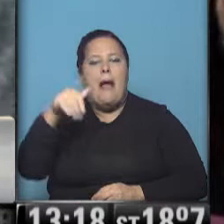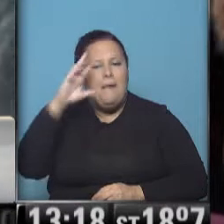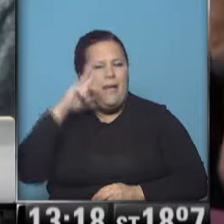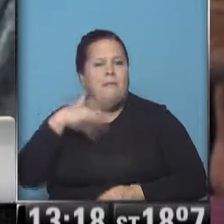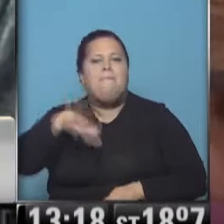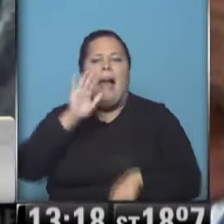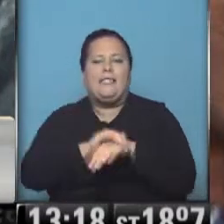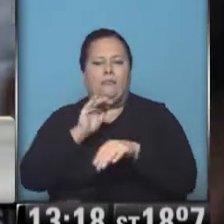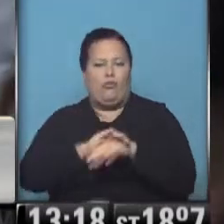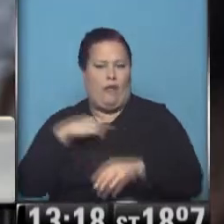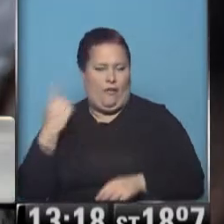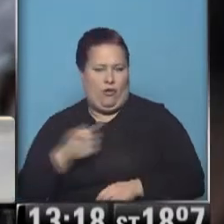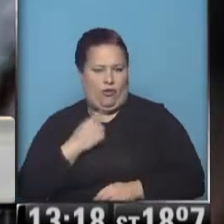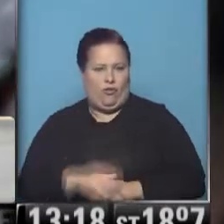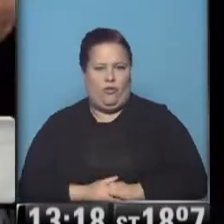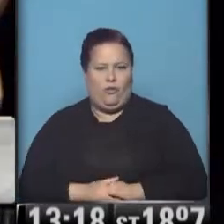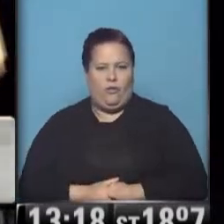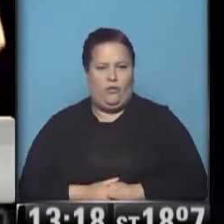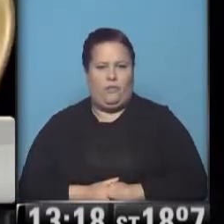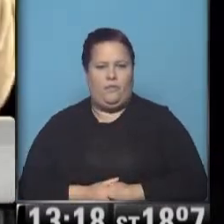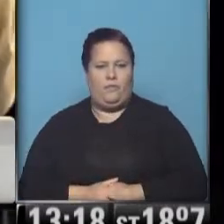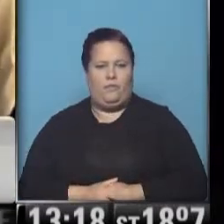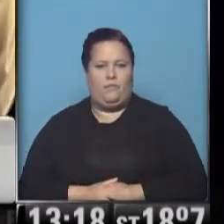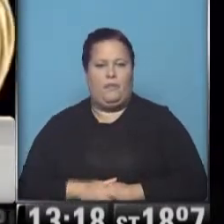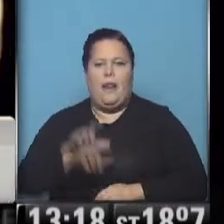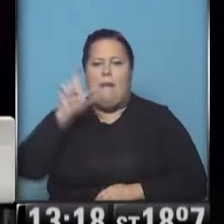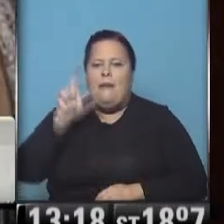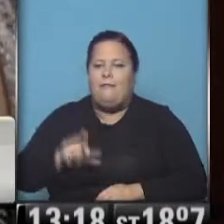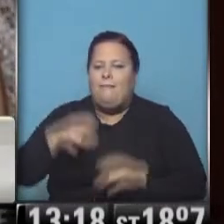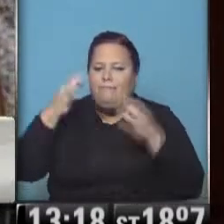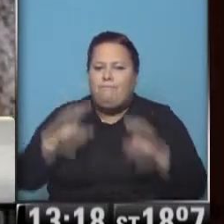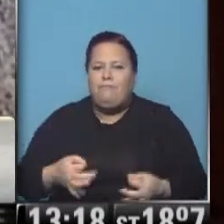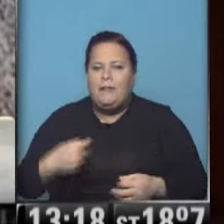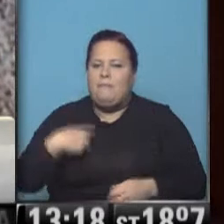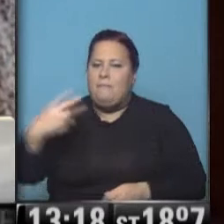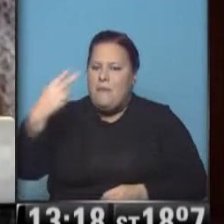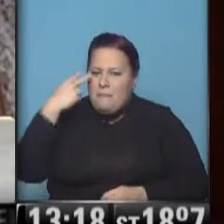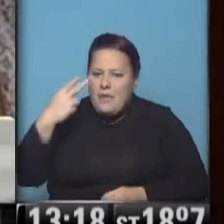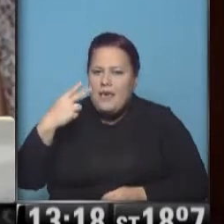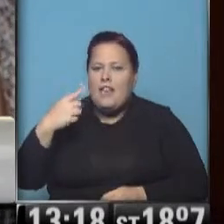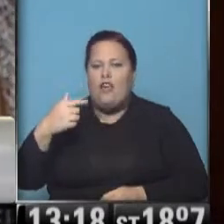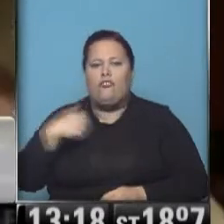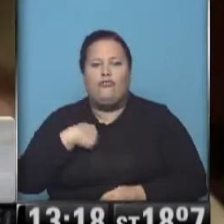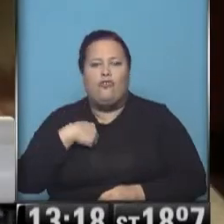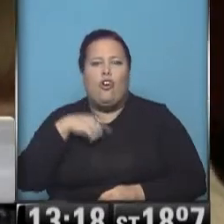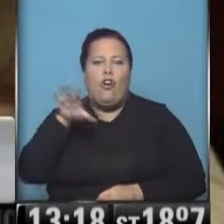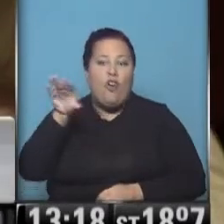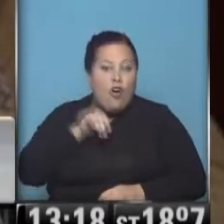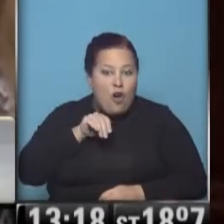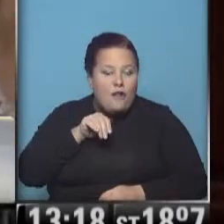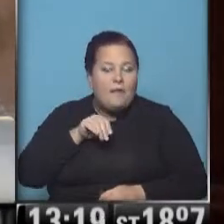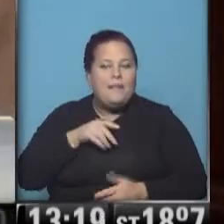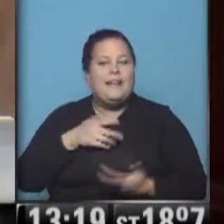responsable de nosotros que nada a la persona real que encima me esté mirando mientras yo hago de ella